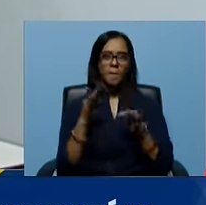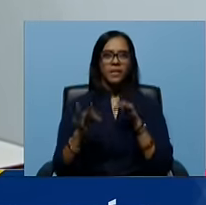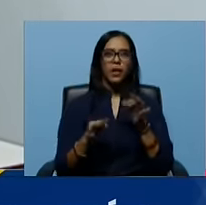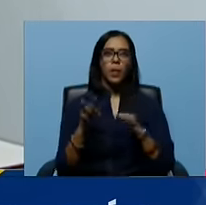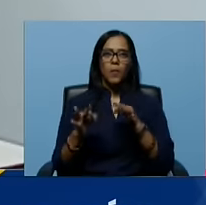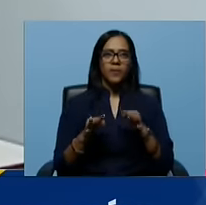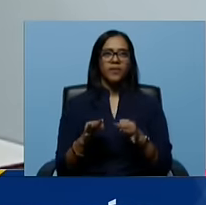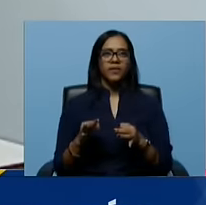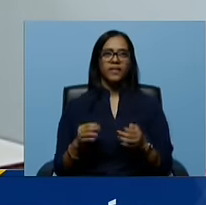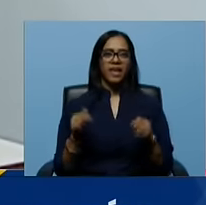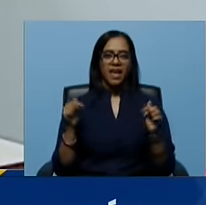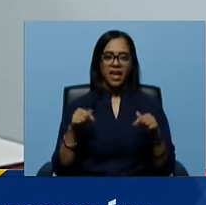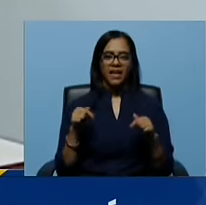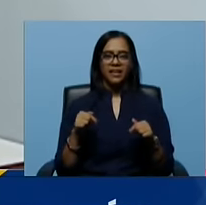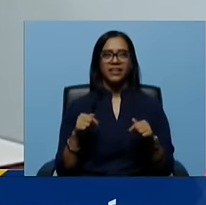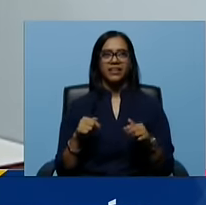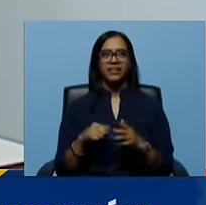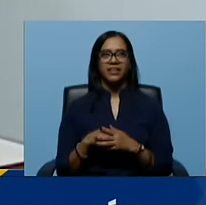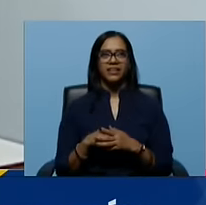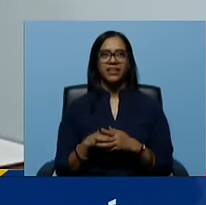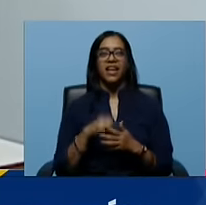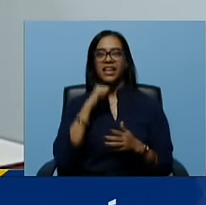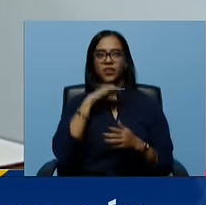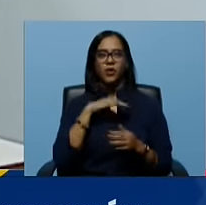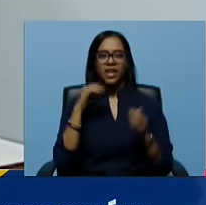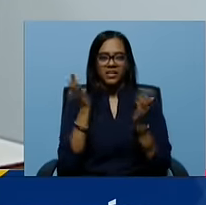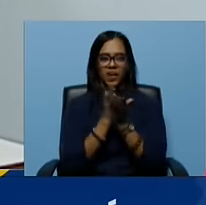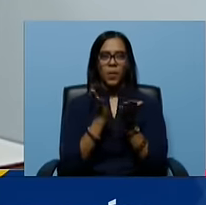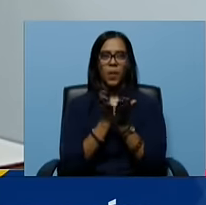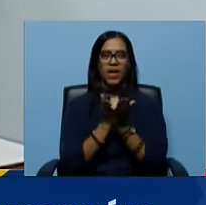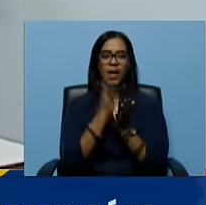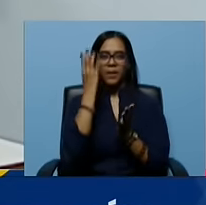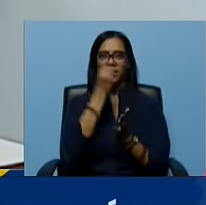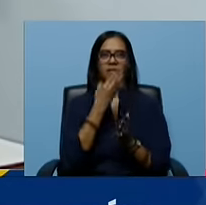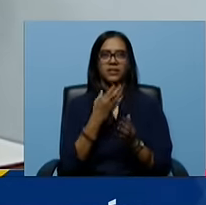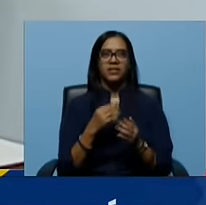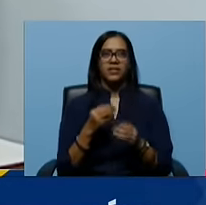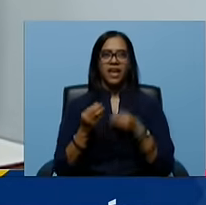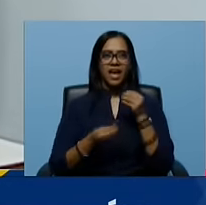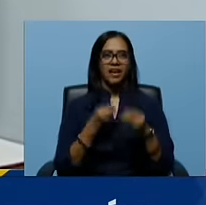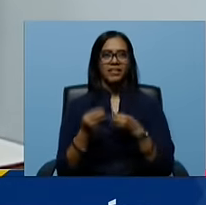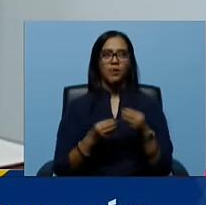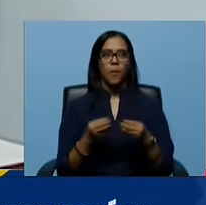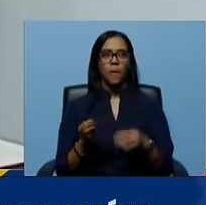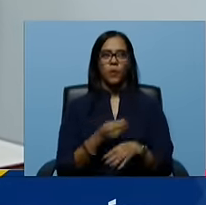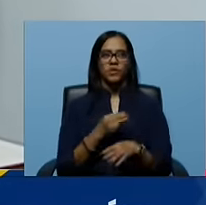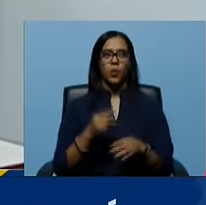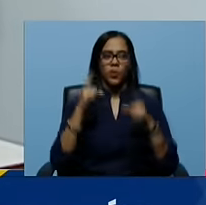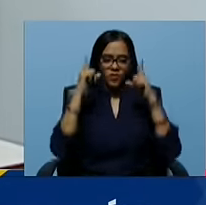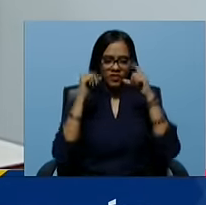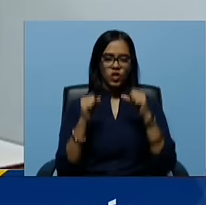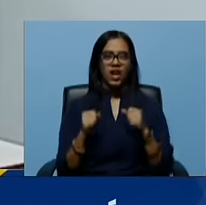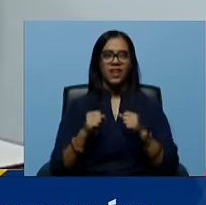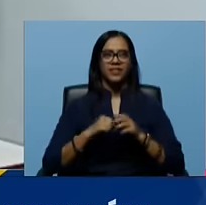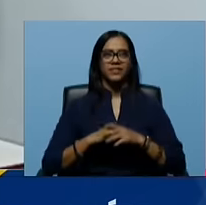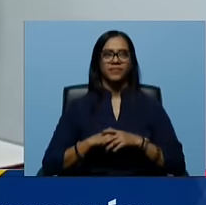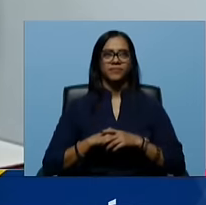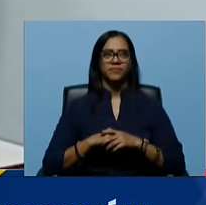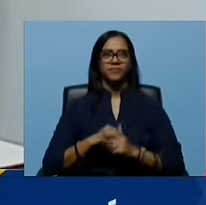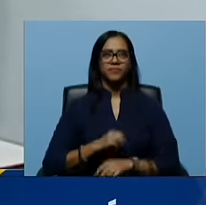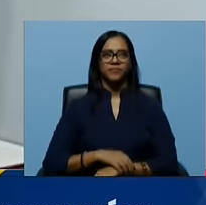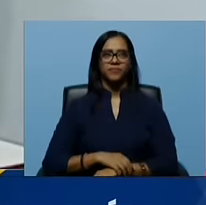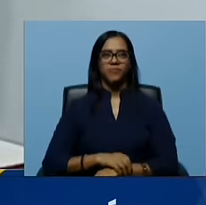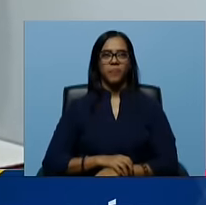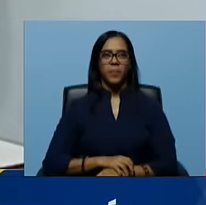cuento de la historia de esta escuela maravillosa que ha formado músicos profesionales. Sí,